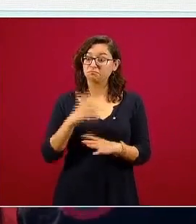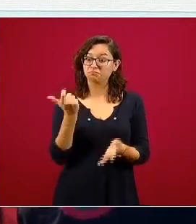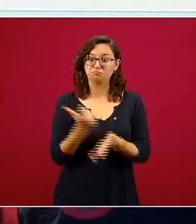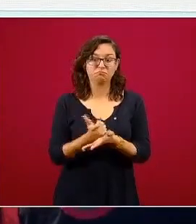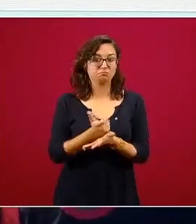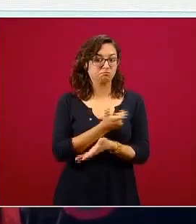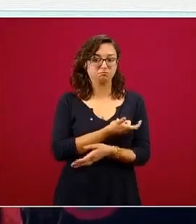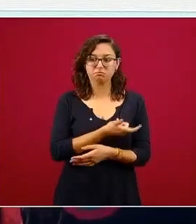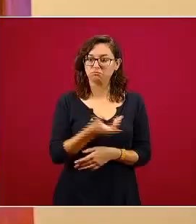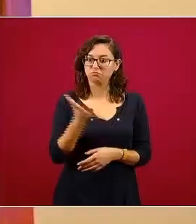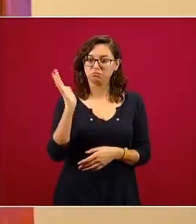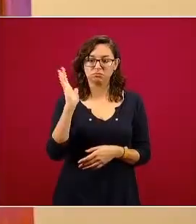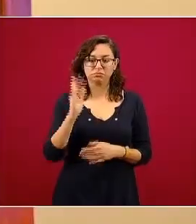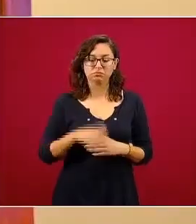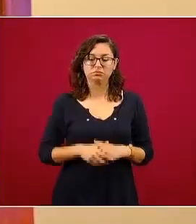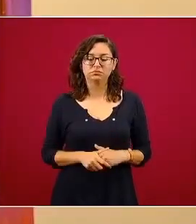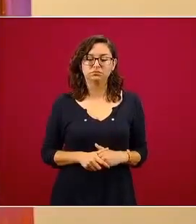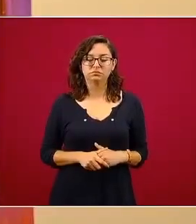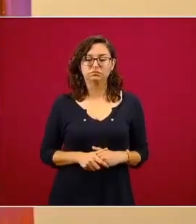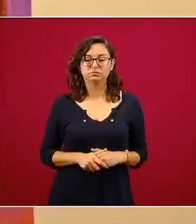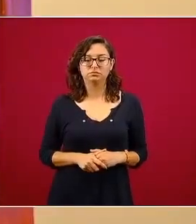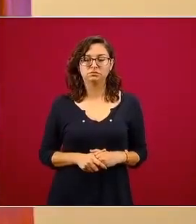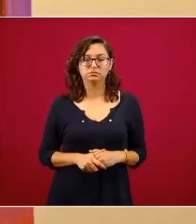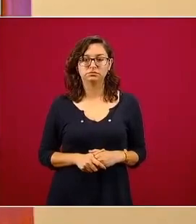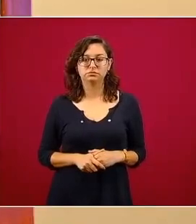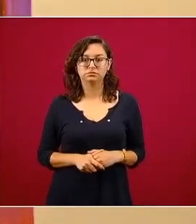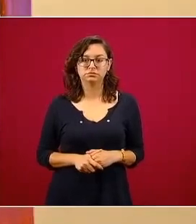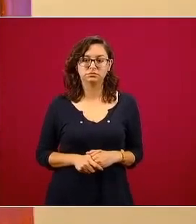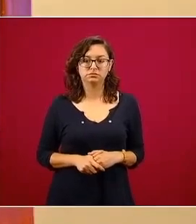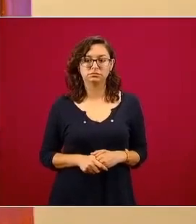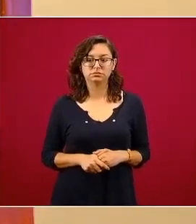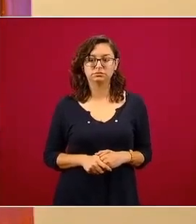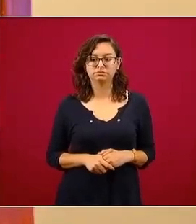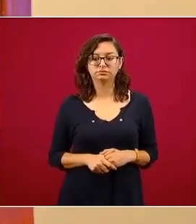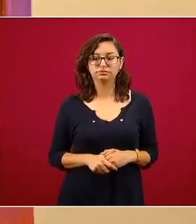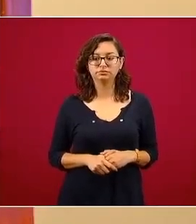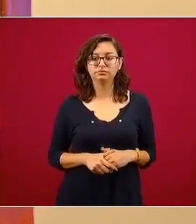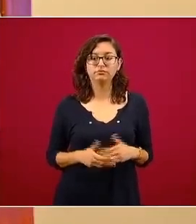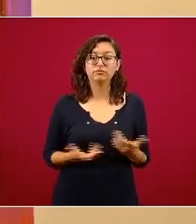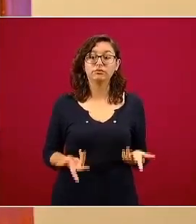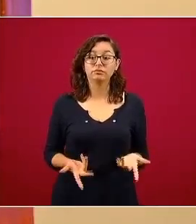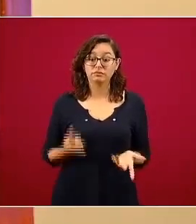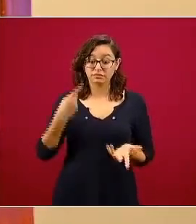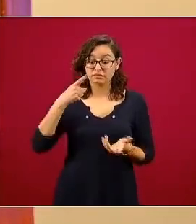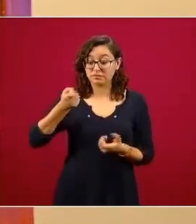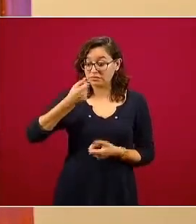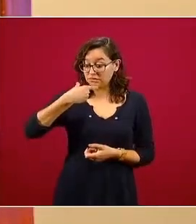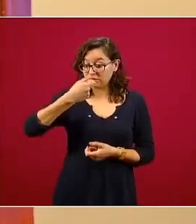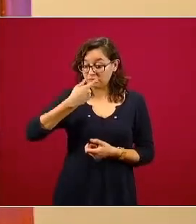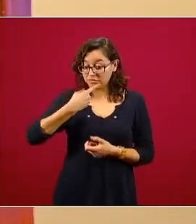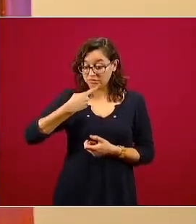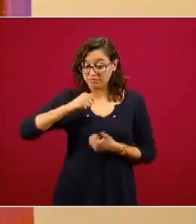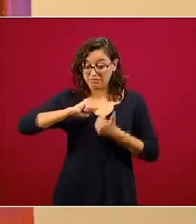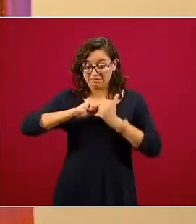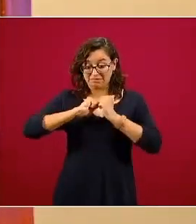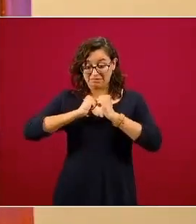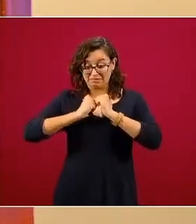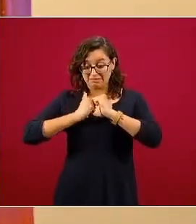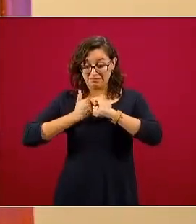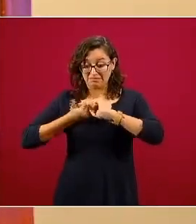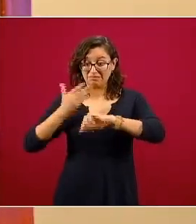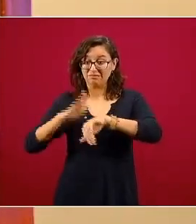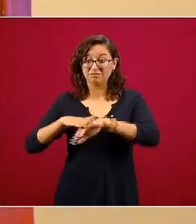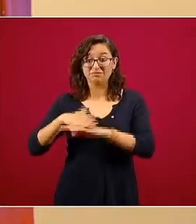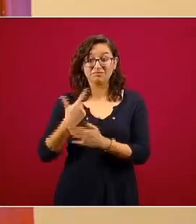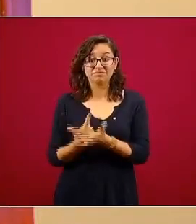un fármaco muy, muy caro. Y el riesgo de toxicidad, no ser eficiente y ser muy